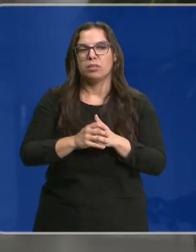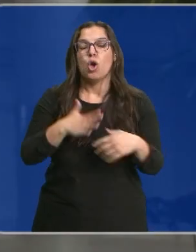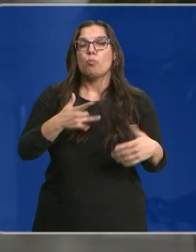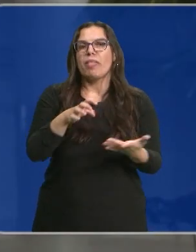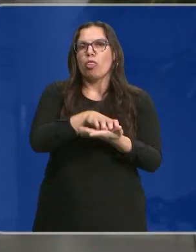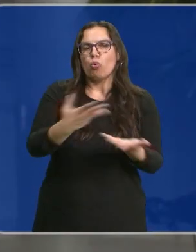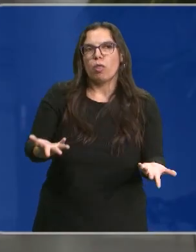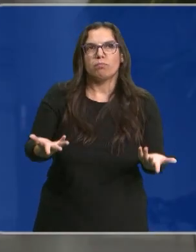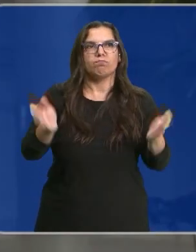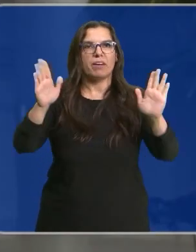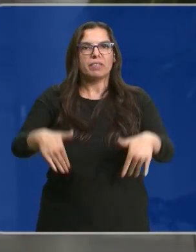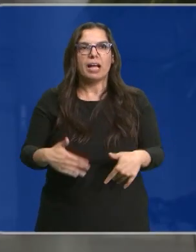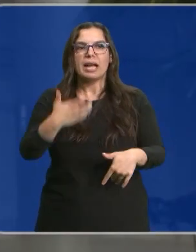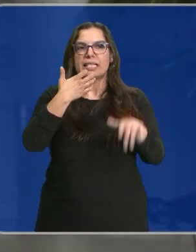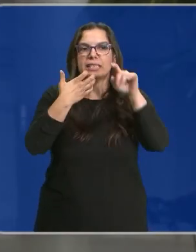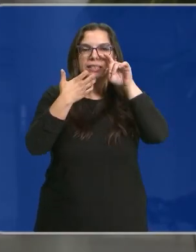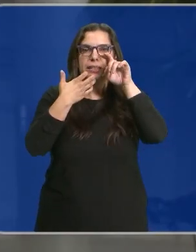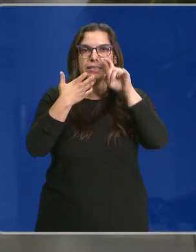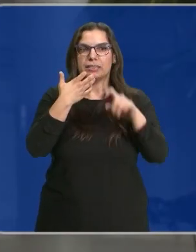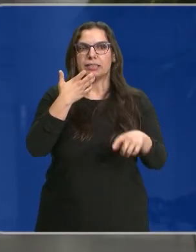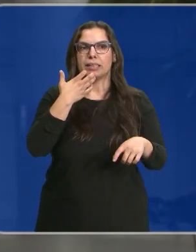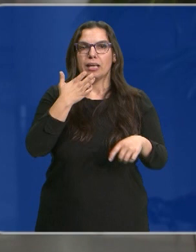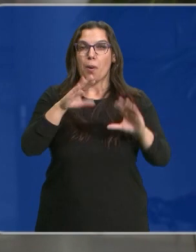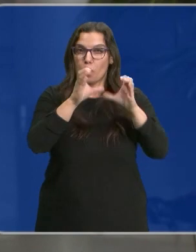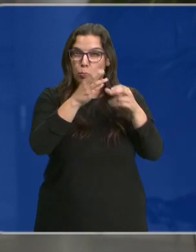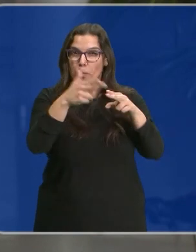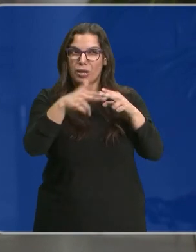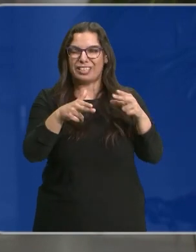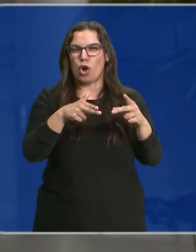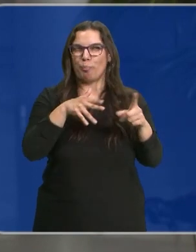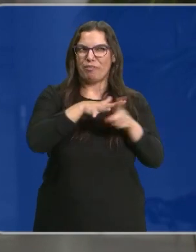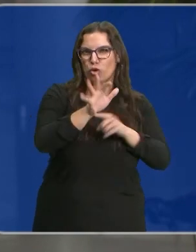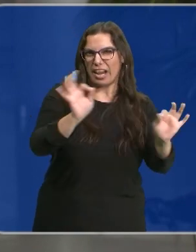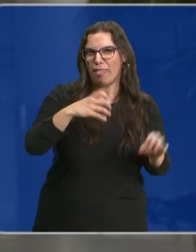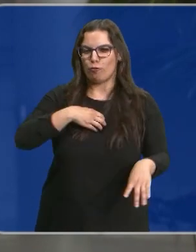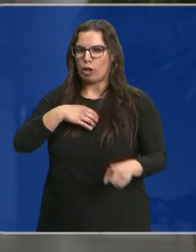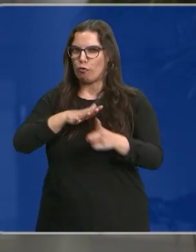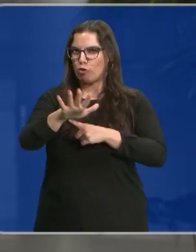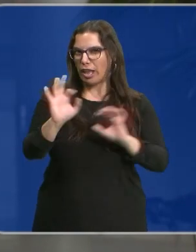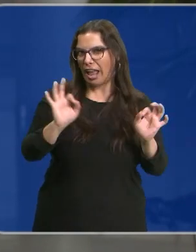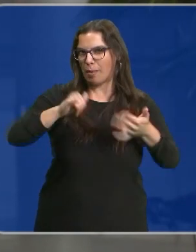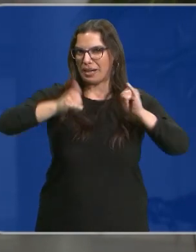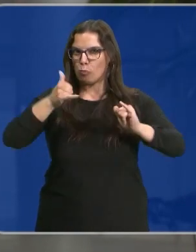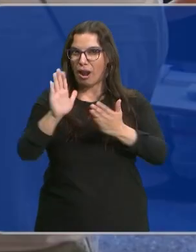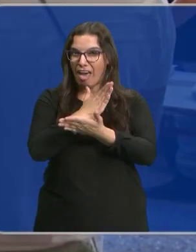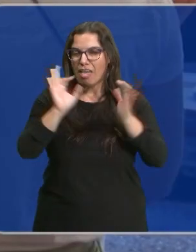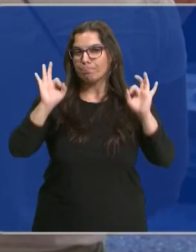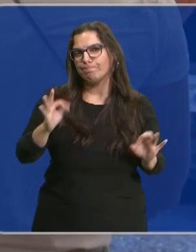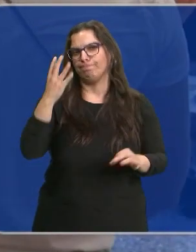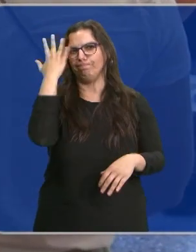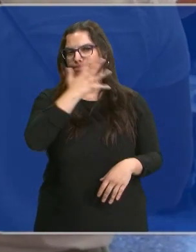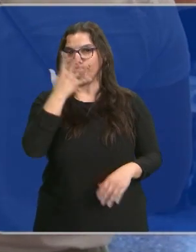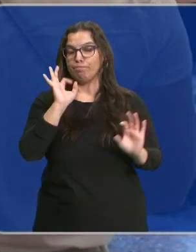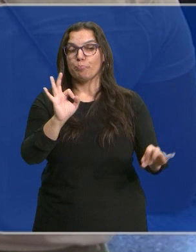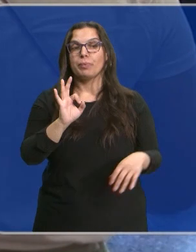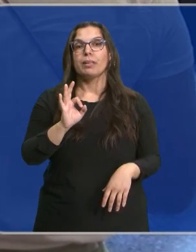quedar la duda de si no hay ningún tipo de alteración por parte de los partidos políticos o de los funcionarios públicos en el proceso electoral. Tampoco